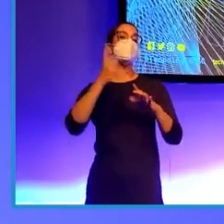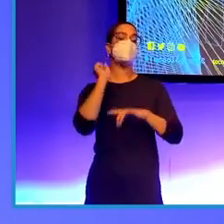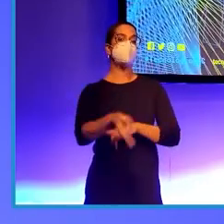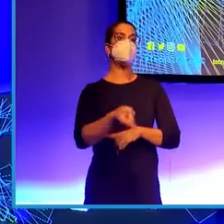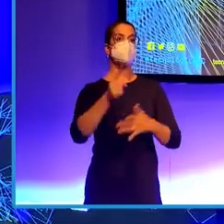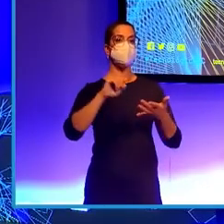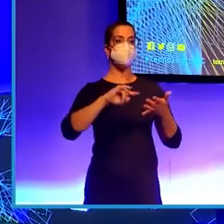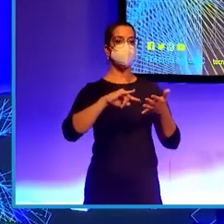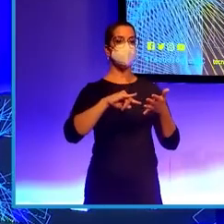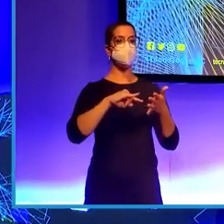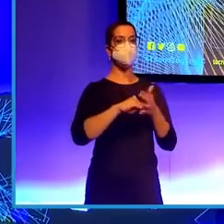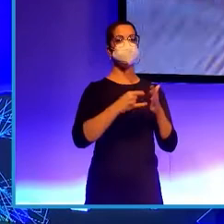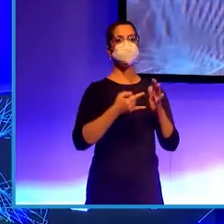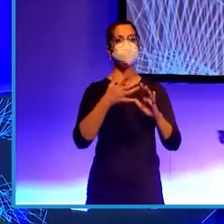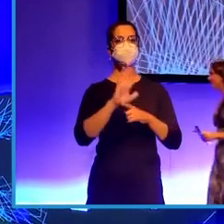adelante